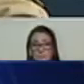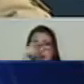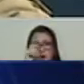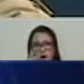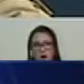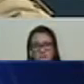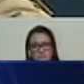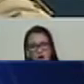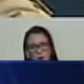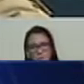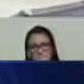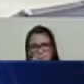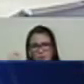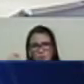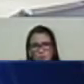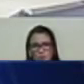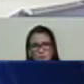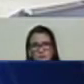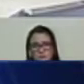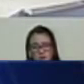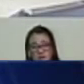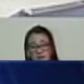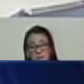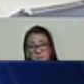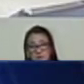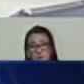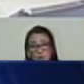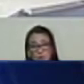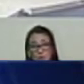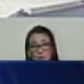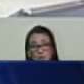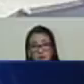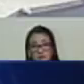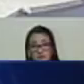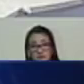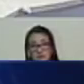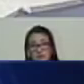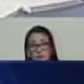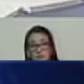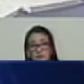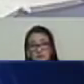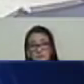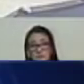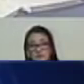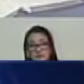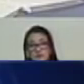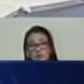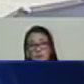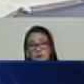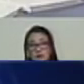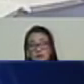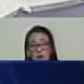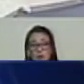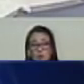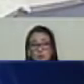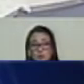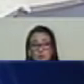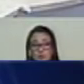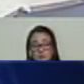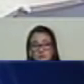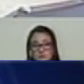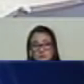4.721.698. Le ganamos 3,3 veces. Sacamos 3,3 veces más votos que él. Eso quiere